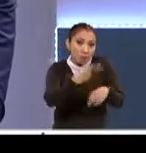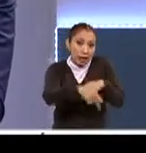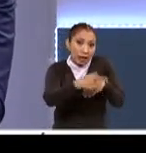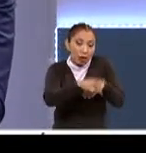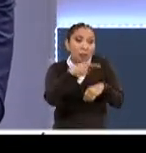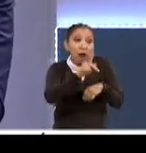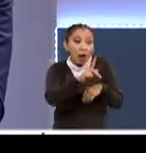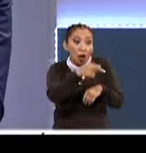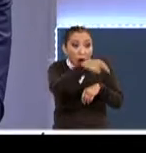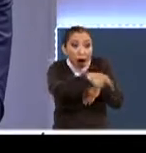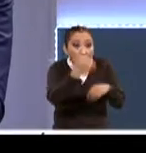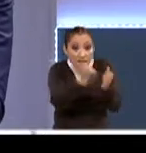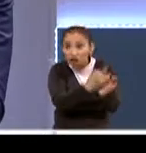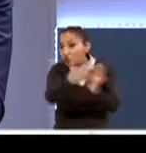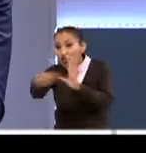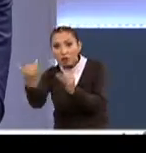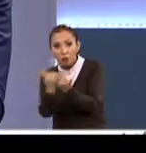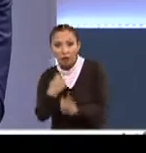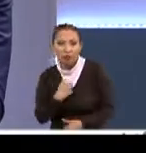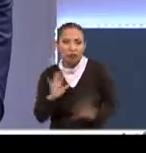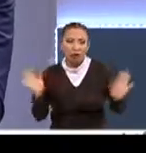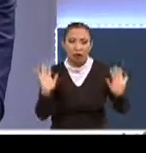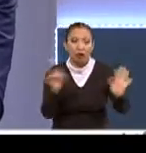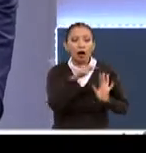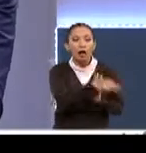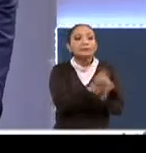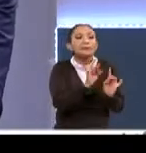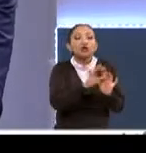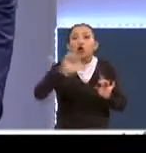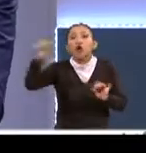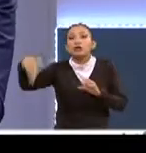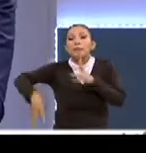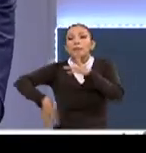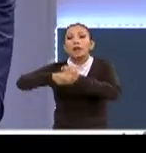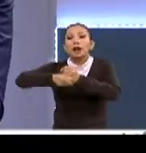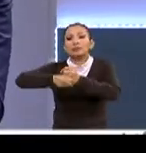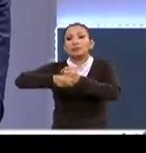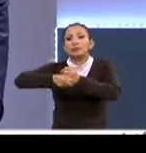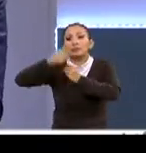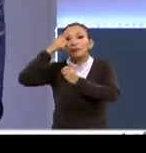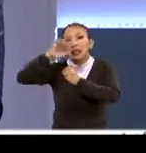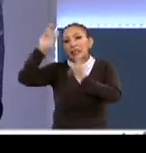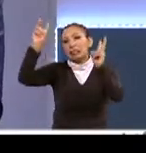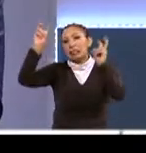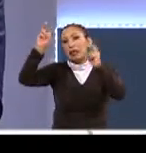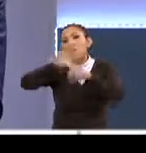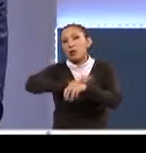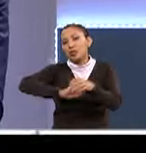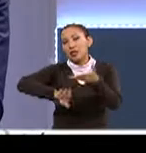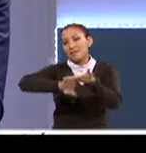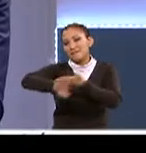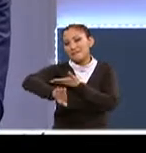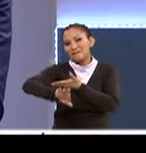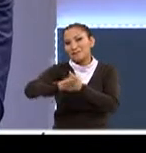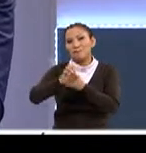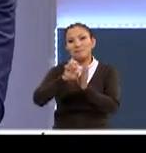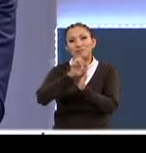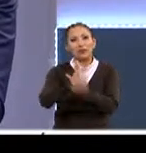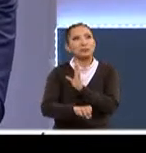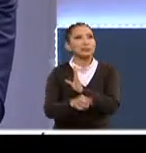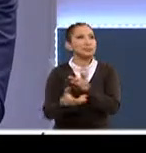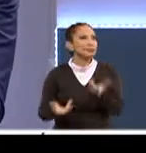Pero no por este hecho vamos a tener nosotros un infarto. Existen otros factores de riesgo que nosotros llamamos prevenibles, los